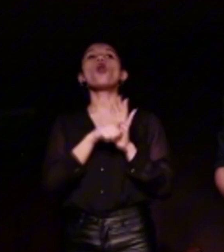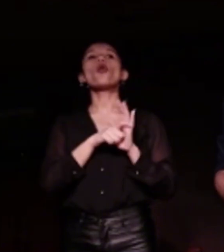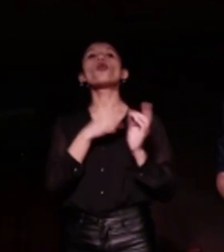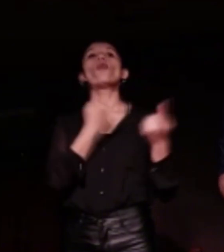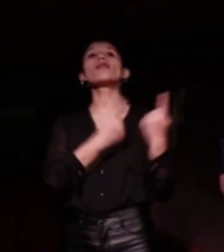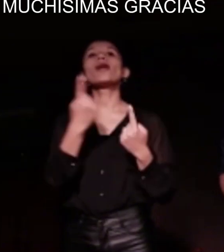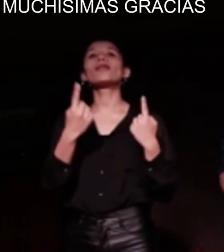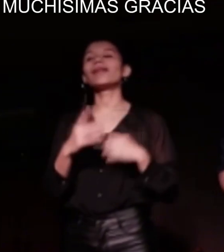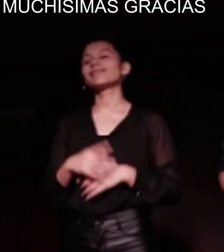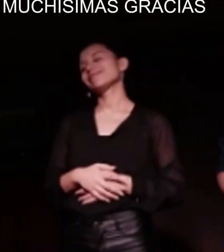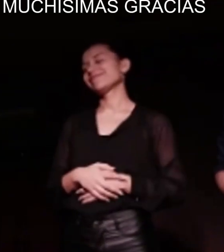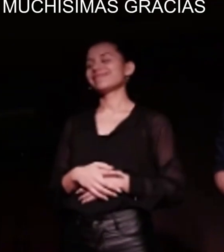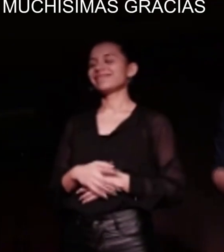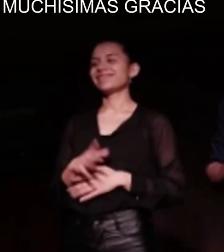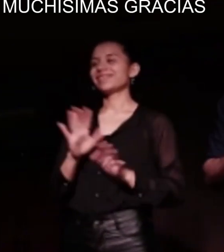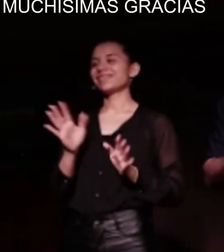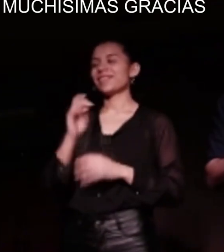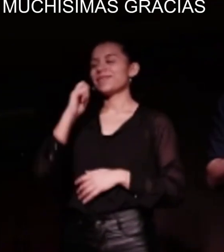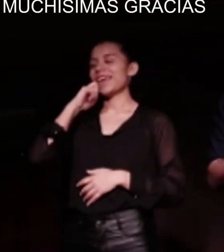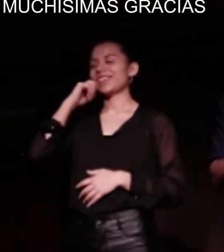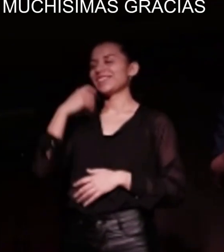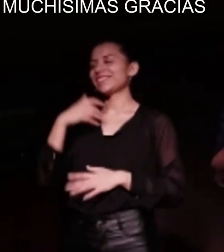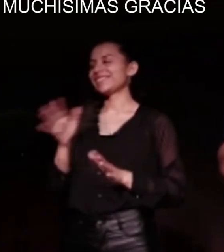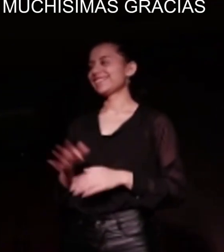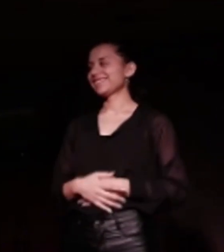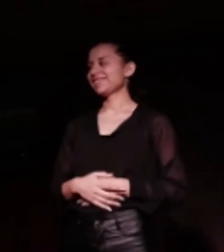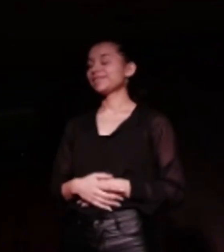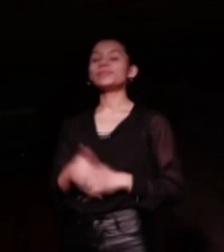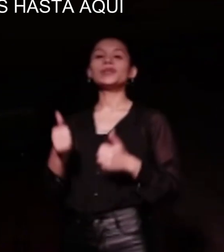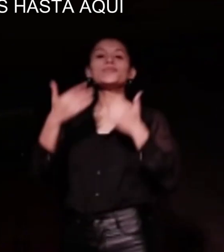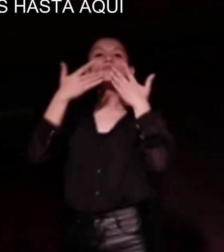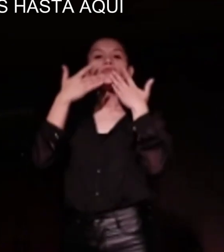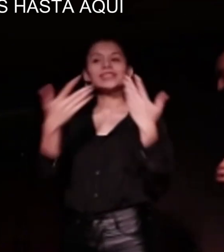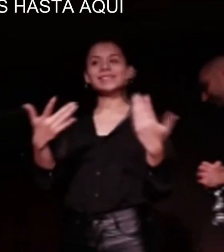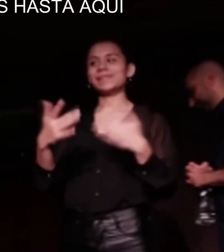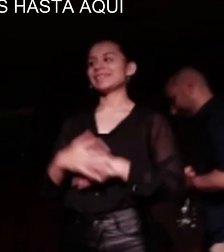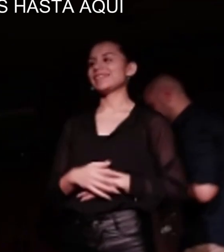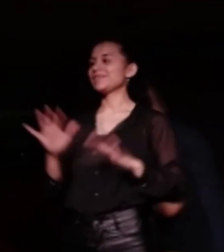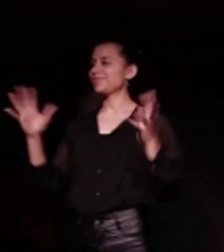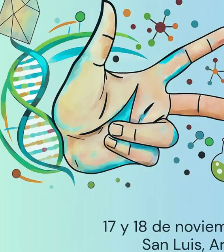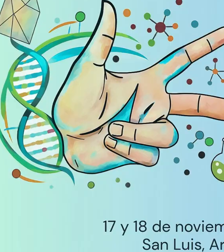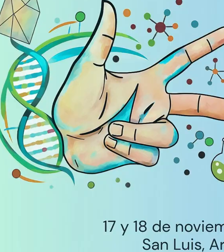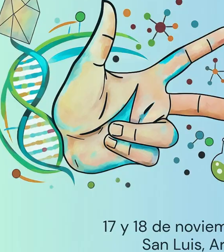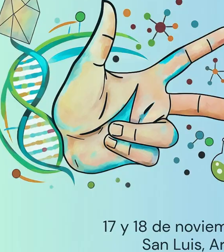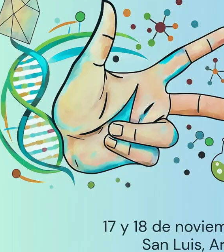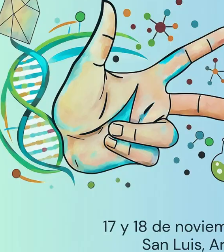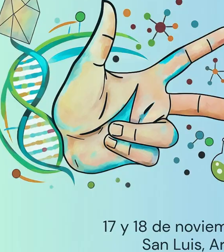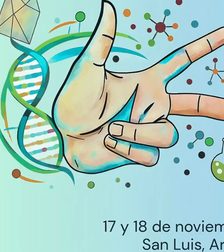¿No? Listo. Bueno, muchísimas gracias. Muchas gracias, Ezequiel.